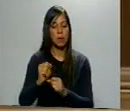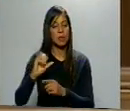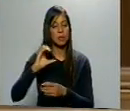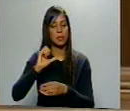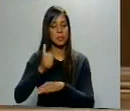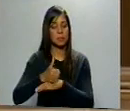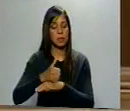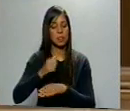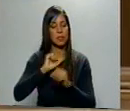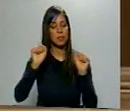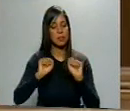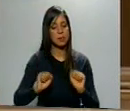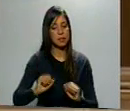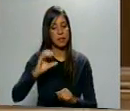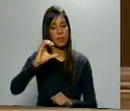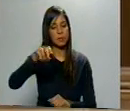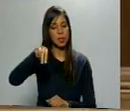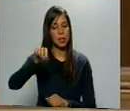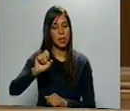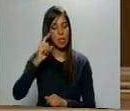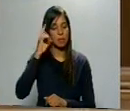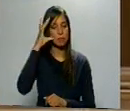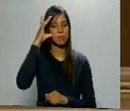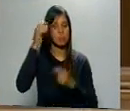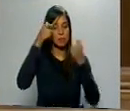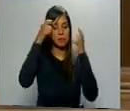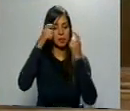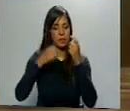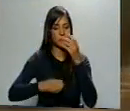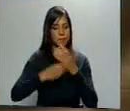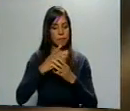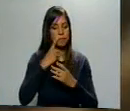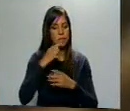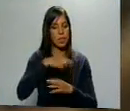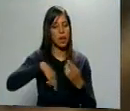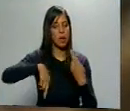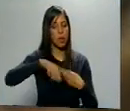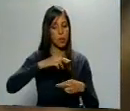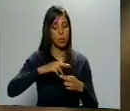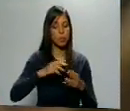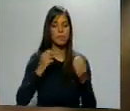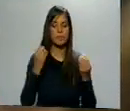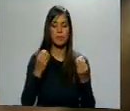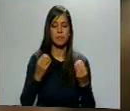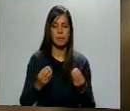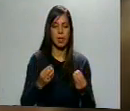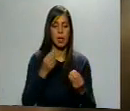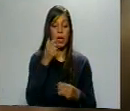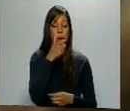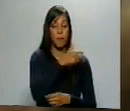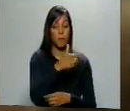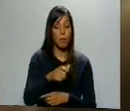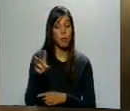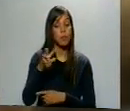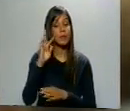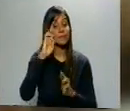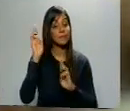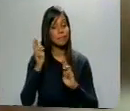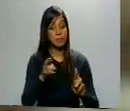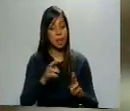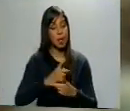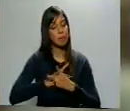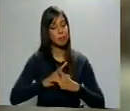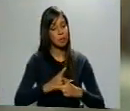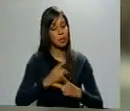electoral edificado por la Revolución Bolivariana para garantizar el fiel y absoluto respeto a la voluntad del pueblo expresada en el ejercicio de